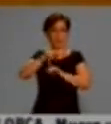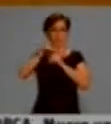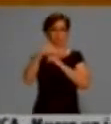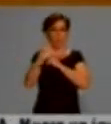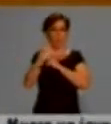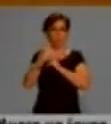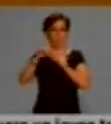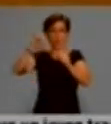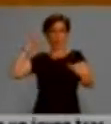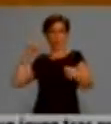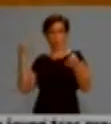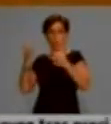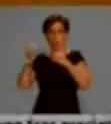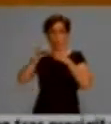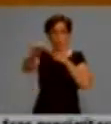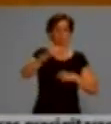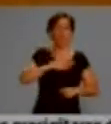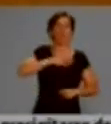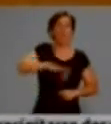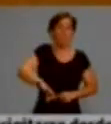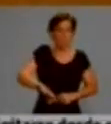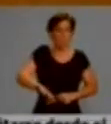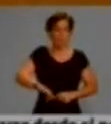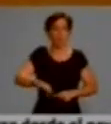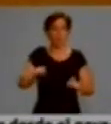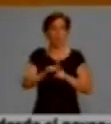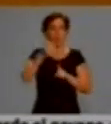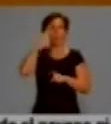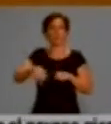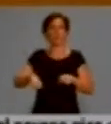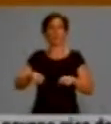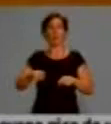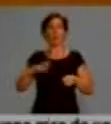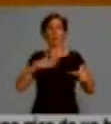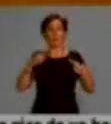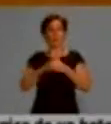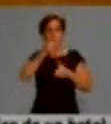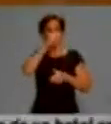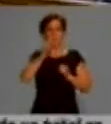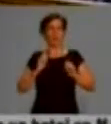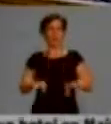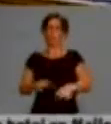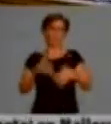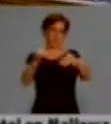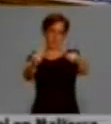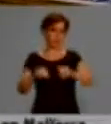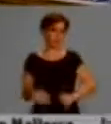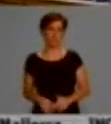ya le anuncio, al que no renunciamos en el Partido Socialista.